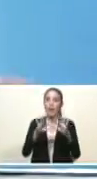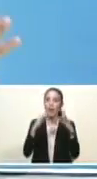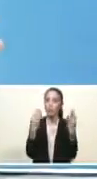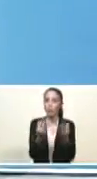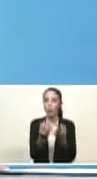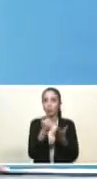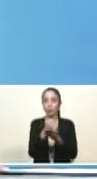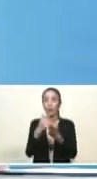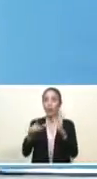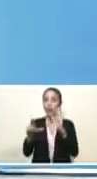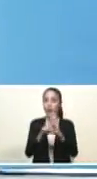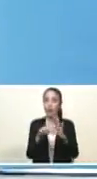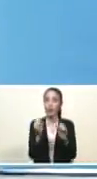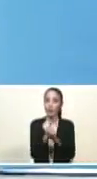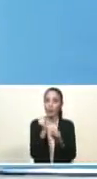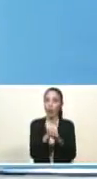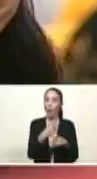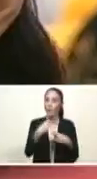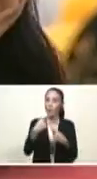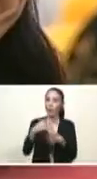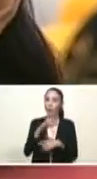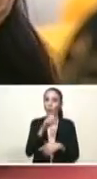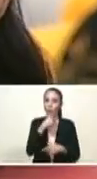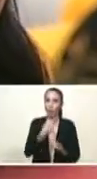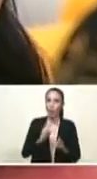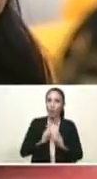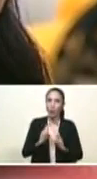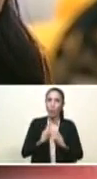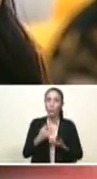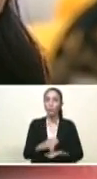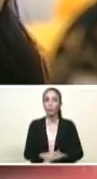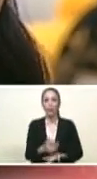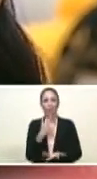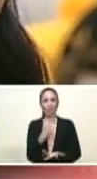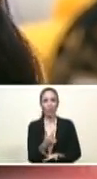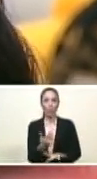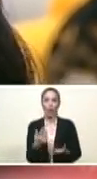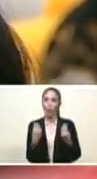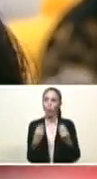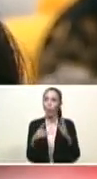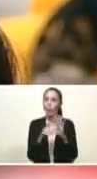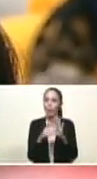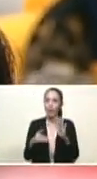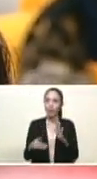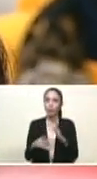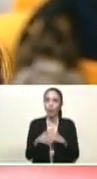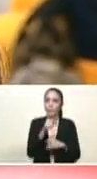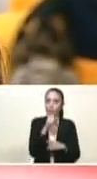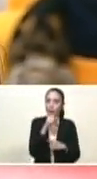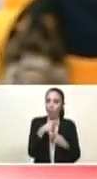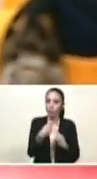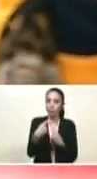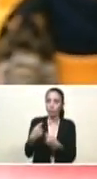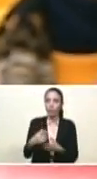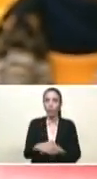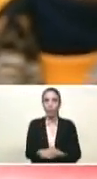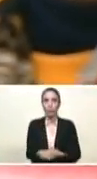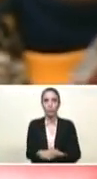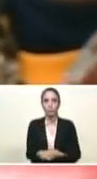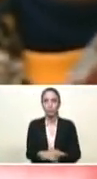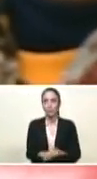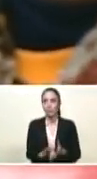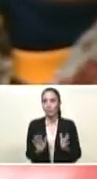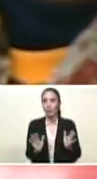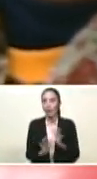del trabajo y las pensiones. Y dijo, no puede ser que el derecho a la pensión, a una vejez